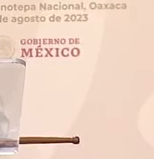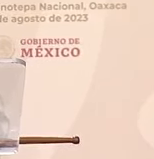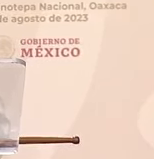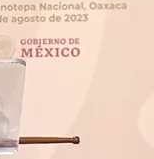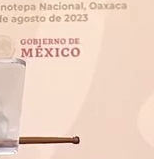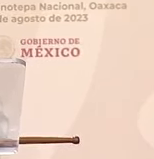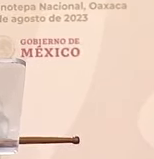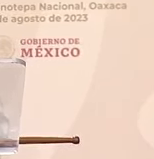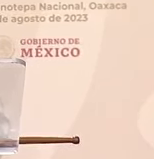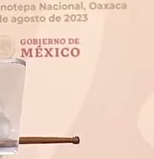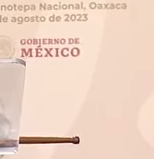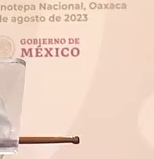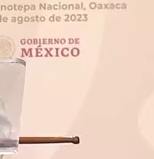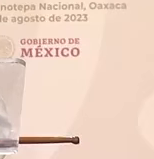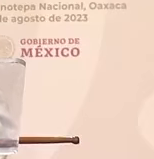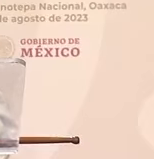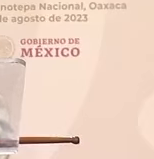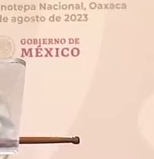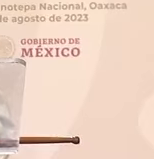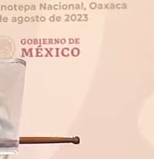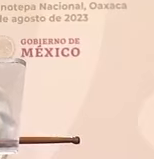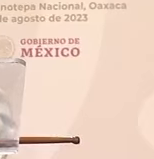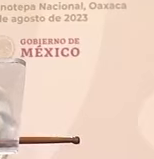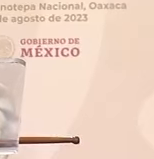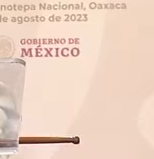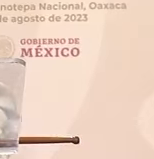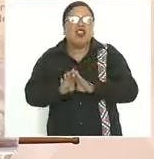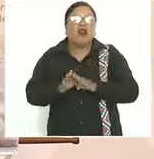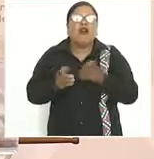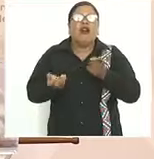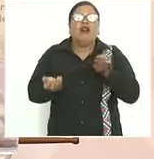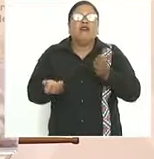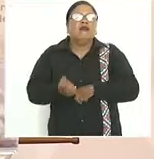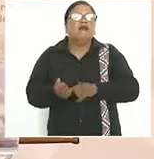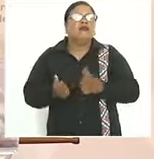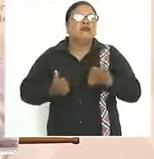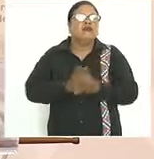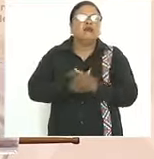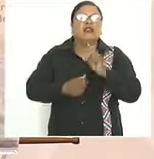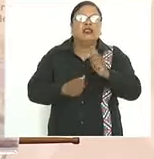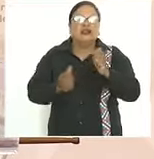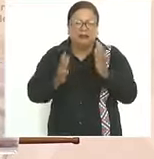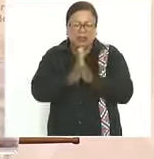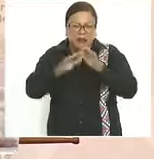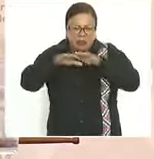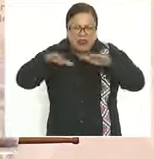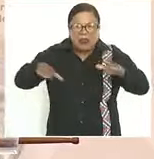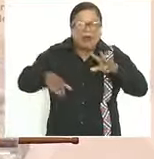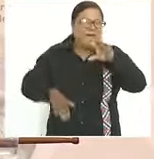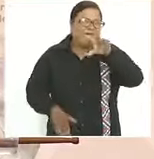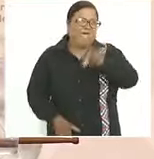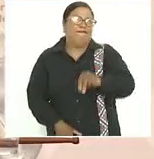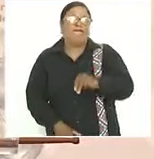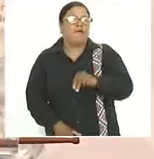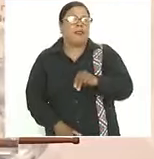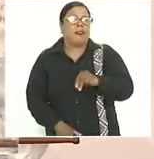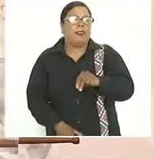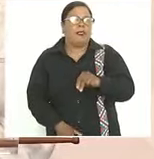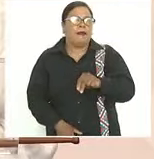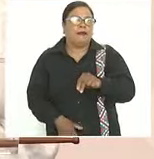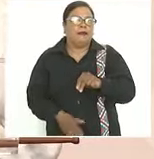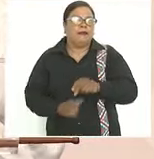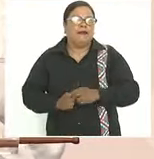en México disfrazada de democracia nada más la fachada de